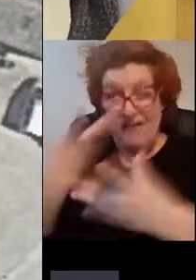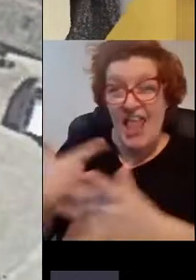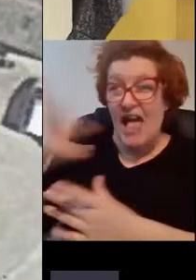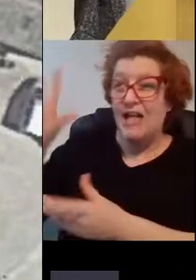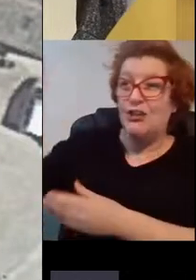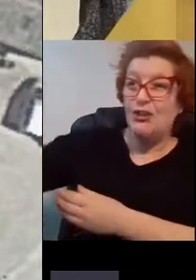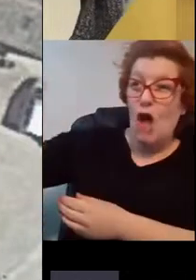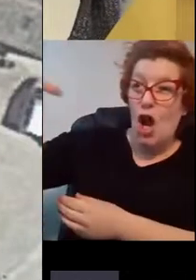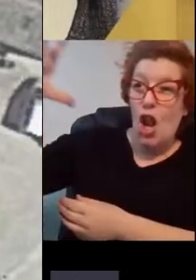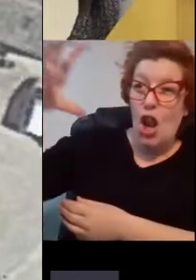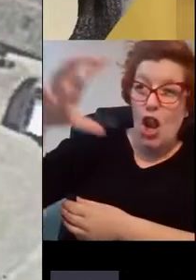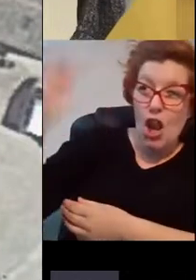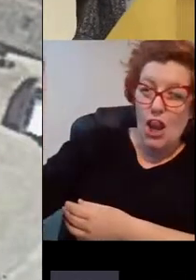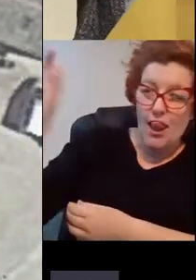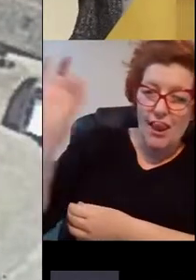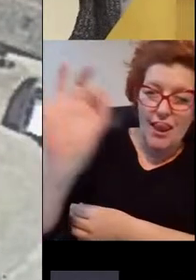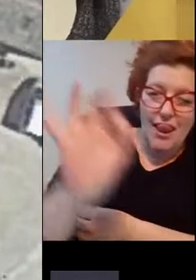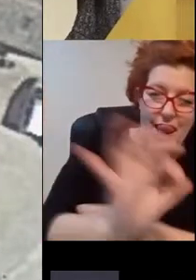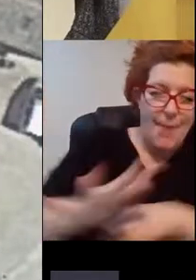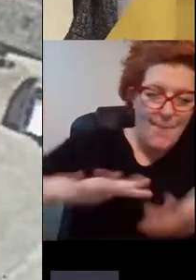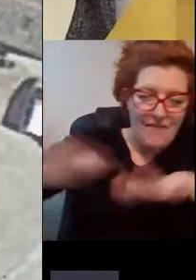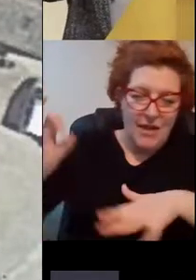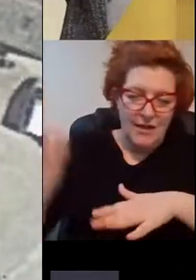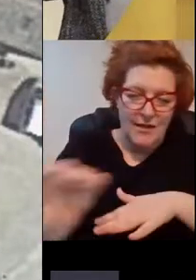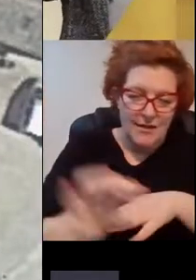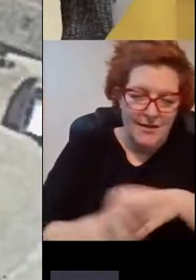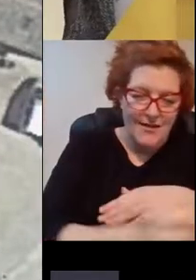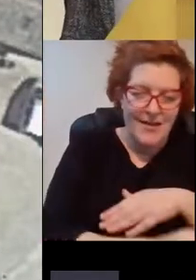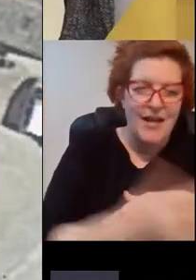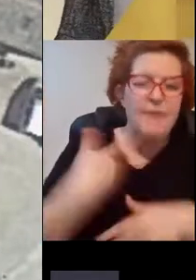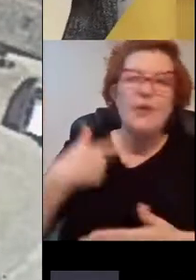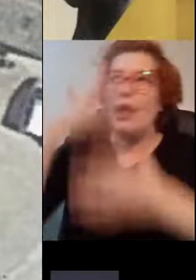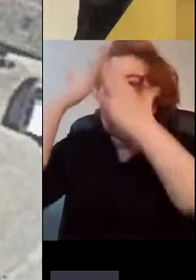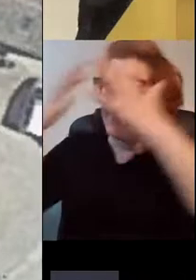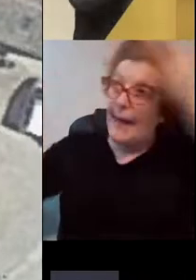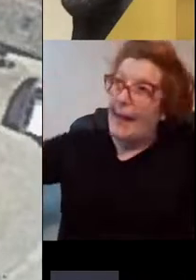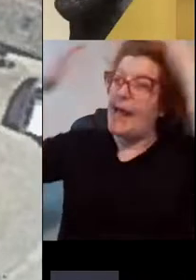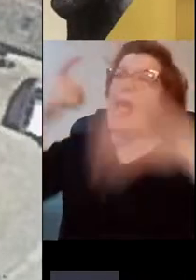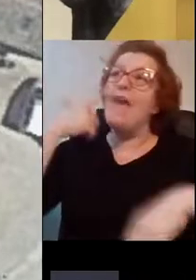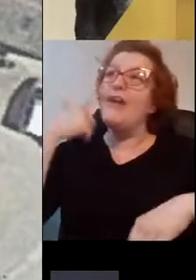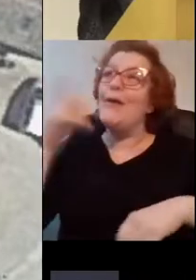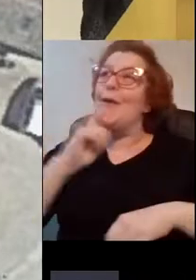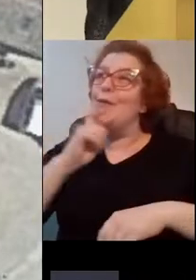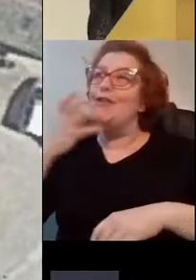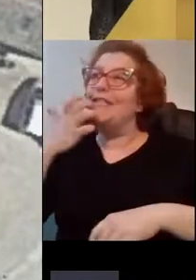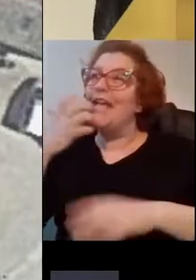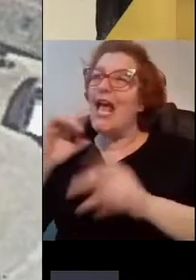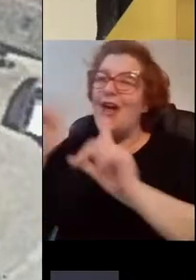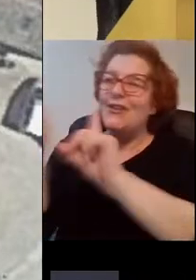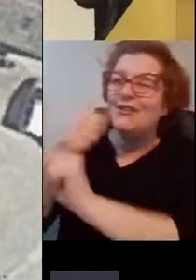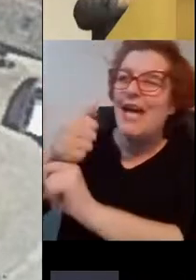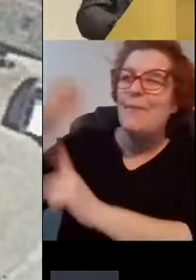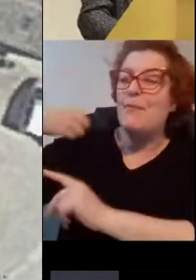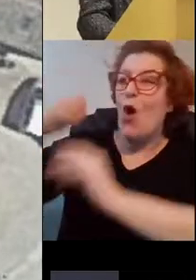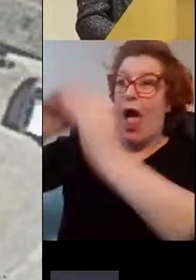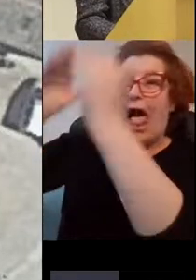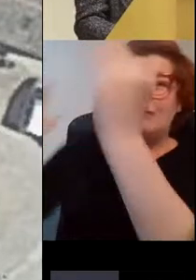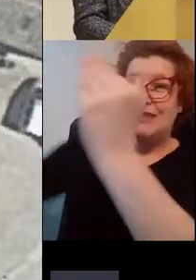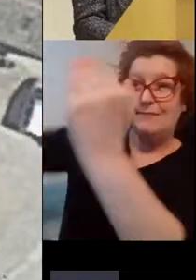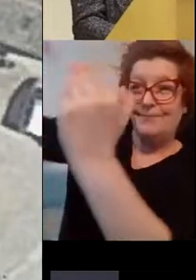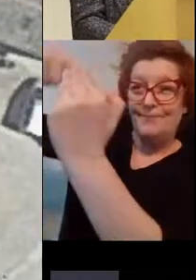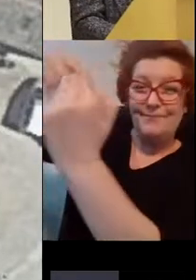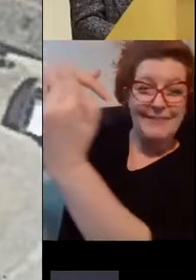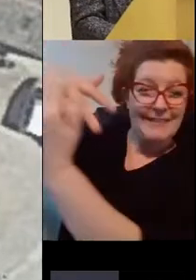pasaría si el equinoccio si el sol pasase durante el equinoccio de primavera a través de ese ábside. Y entonces diseñamos